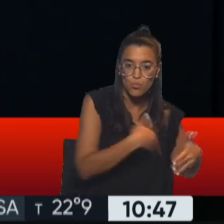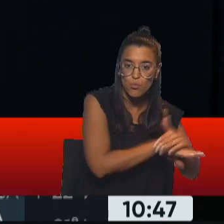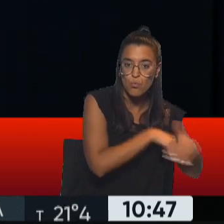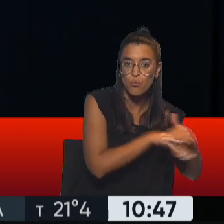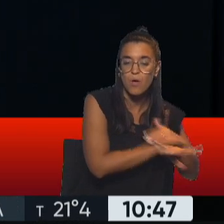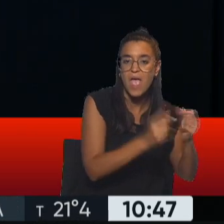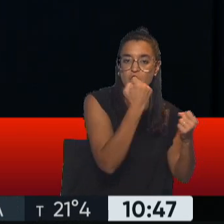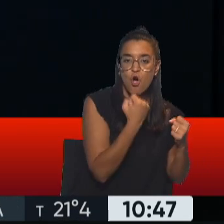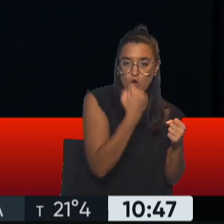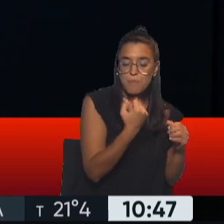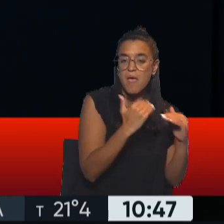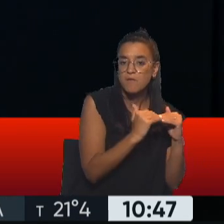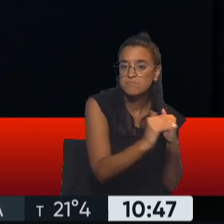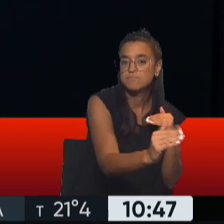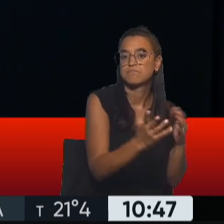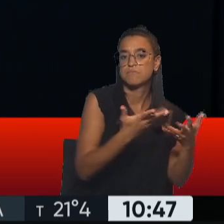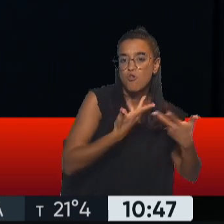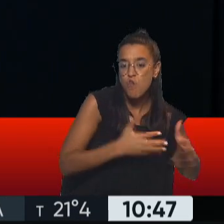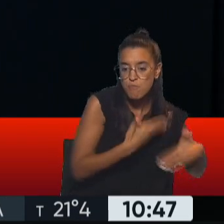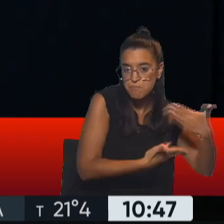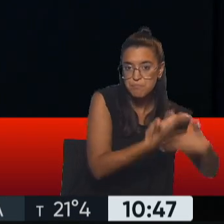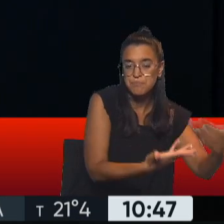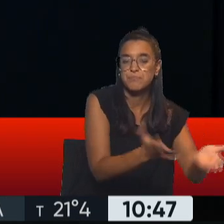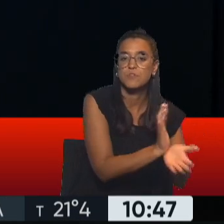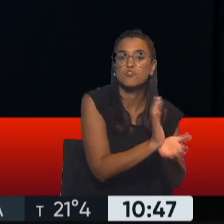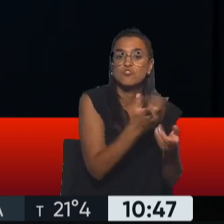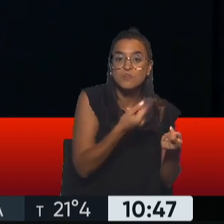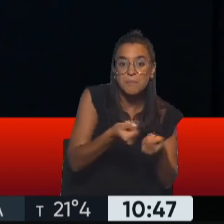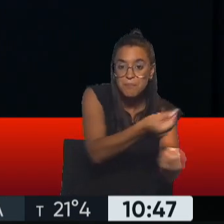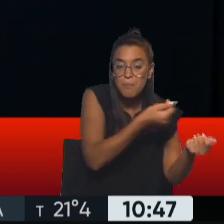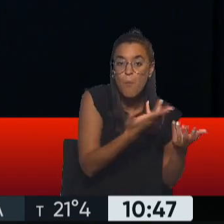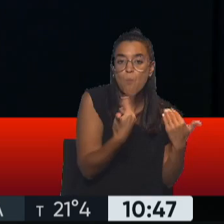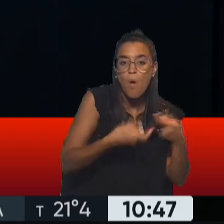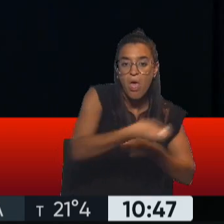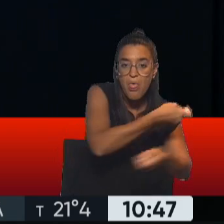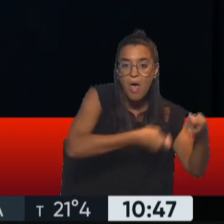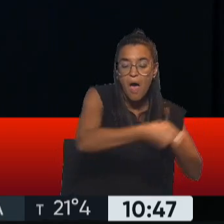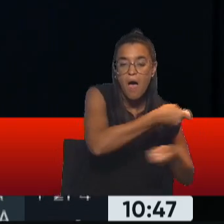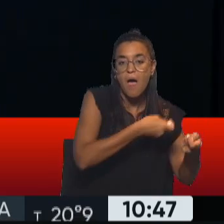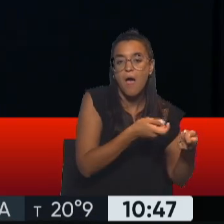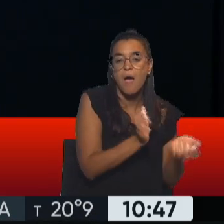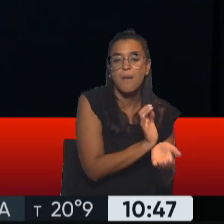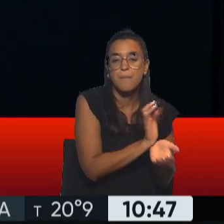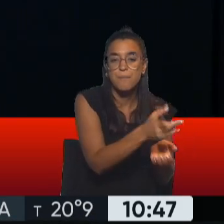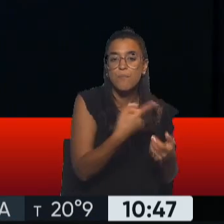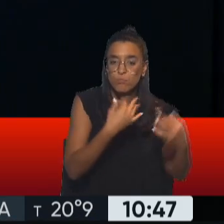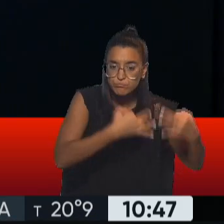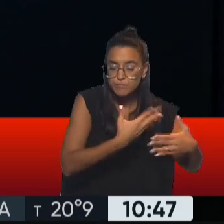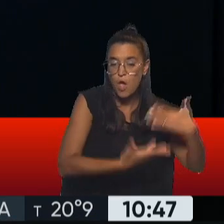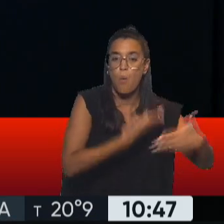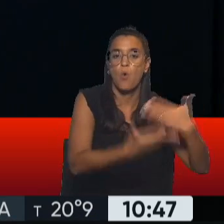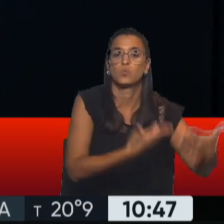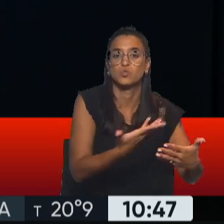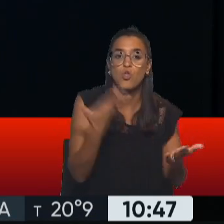una economía más normalizada, la oferta monetaria se pueda mover de una forma consistente con la evolución